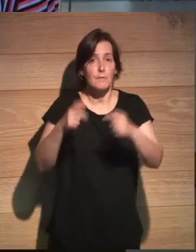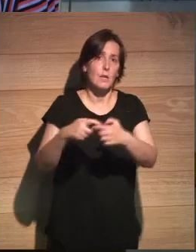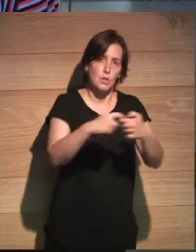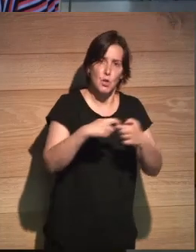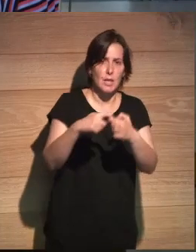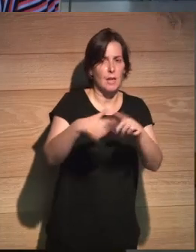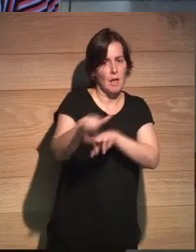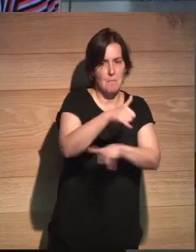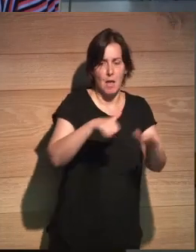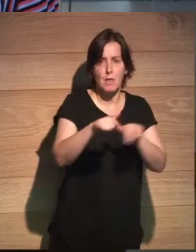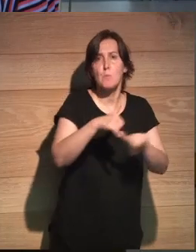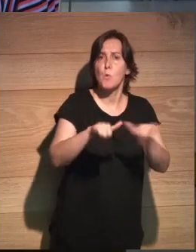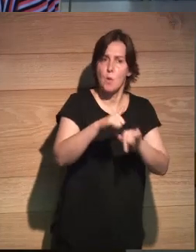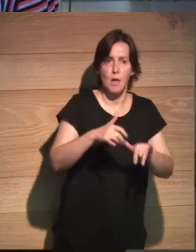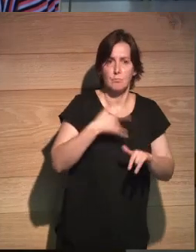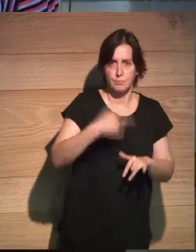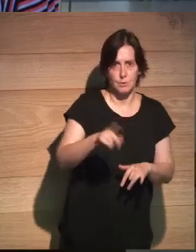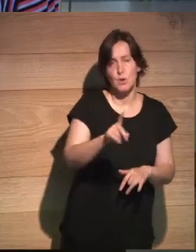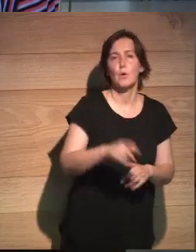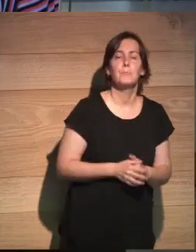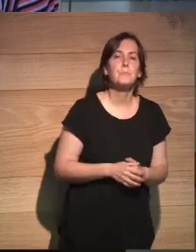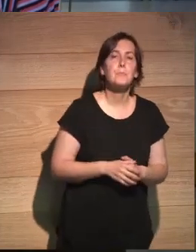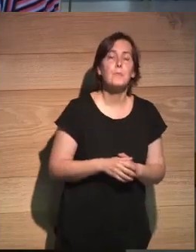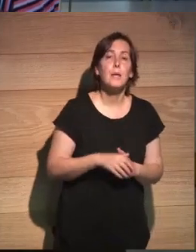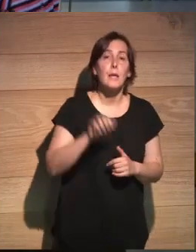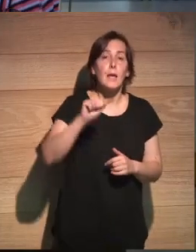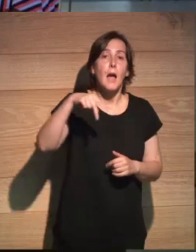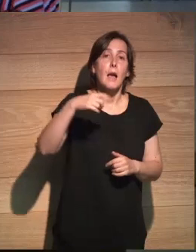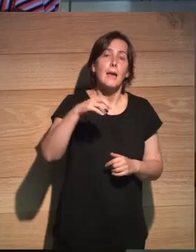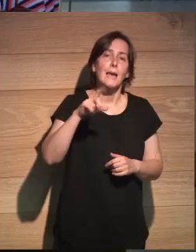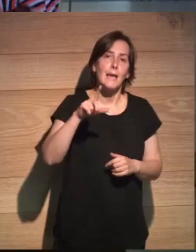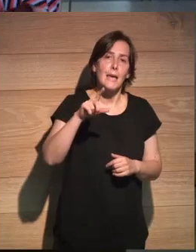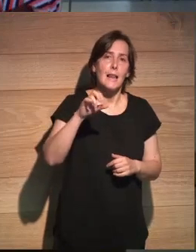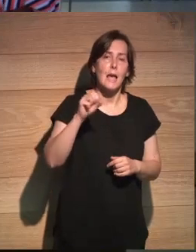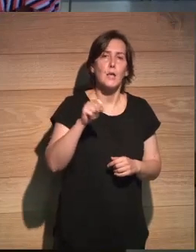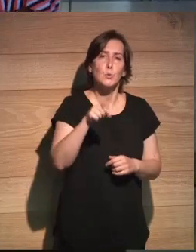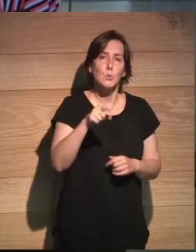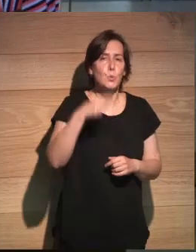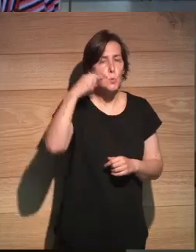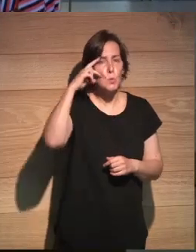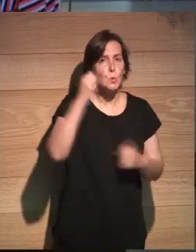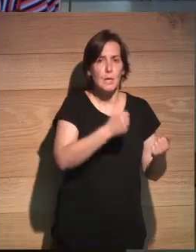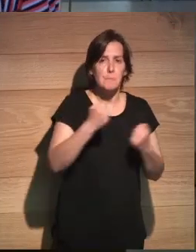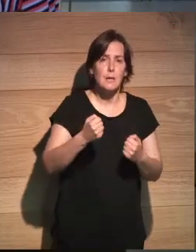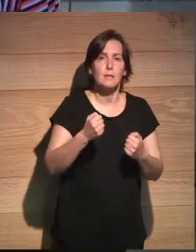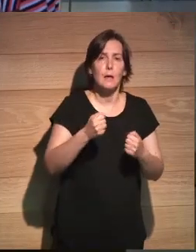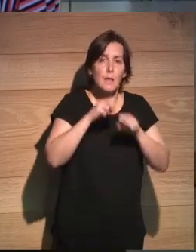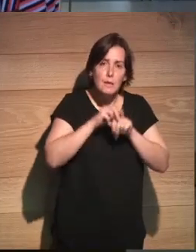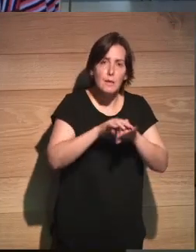tengamos una mayor calidad democrática. Ángela, tú como experta en divulgación